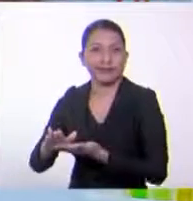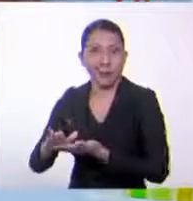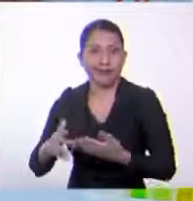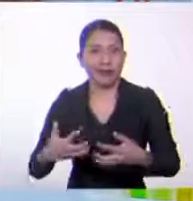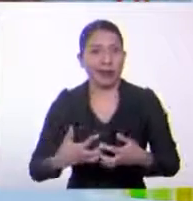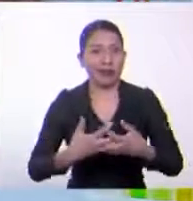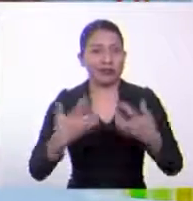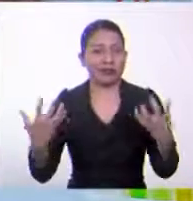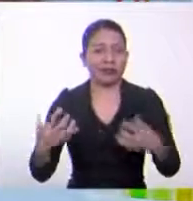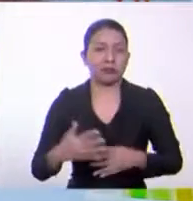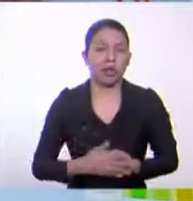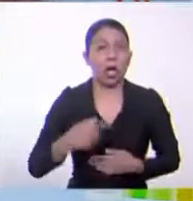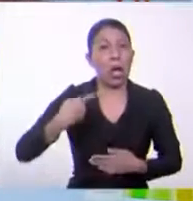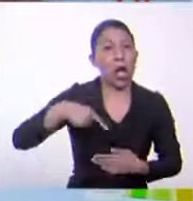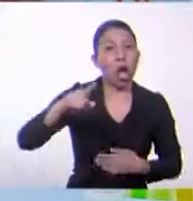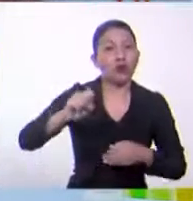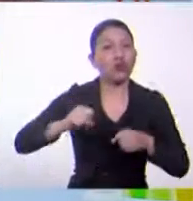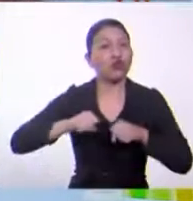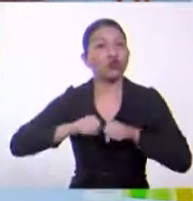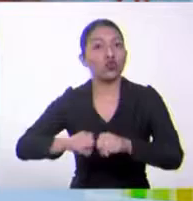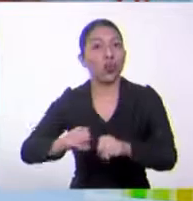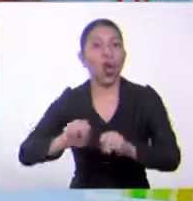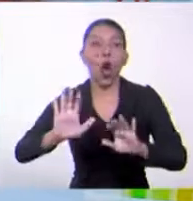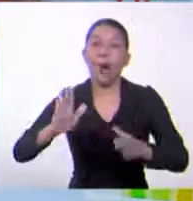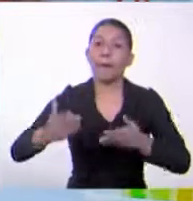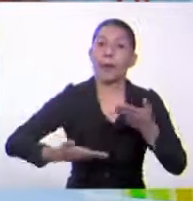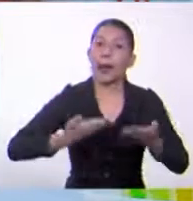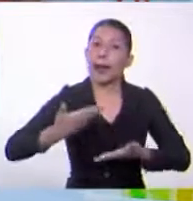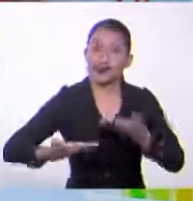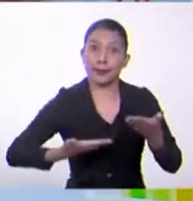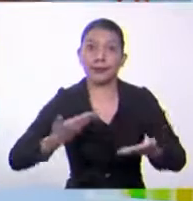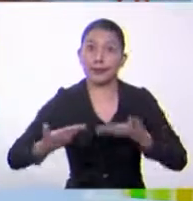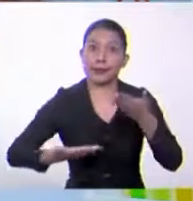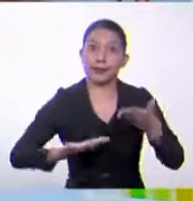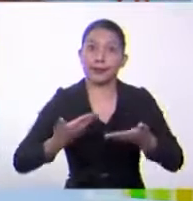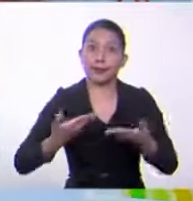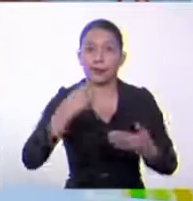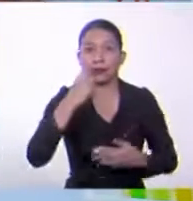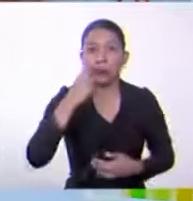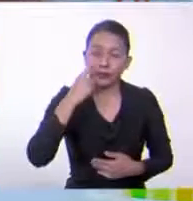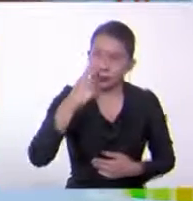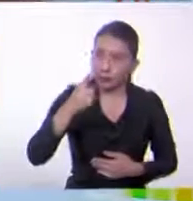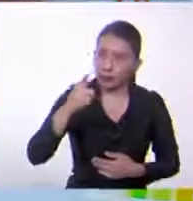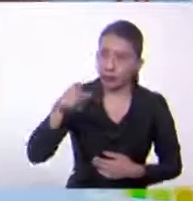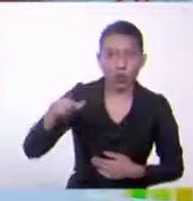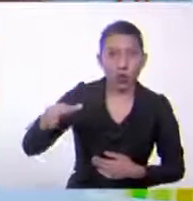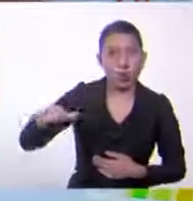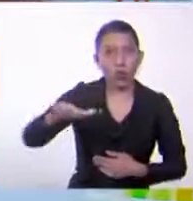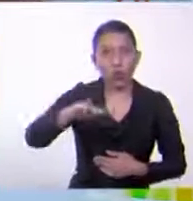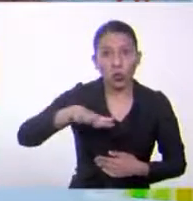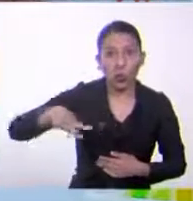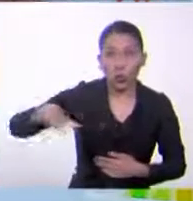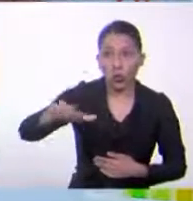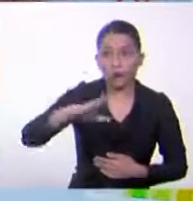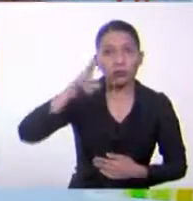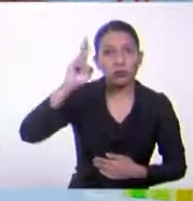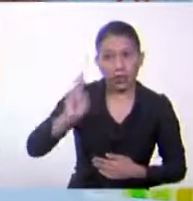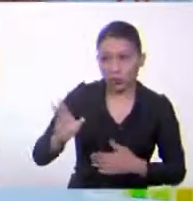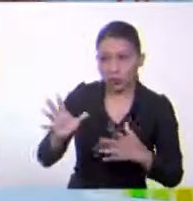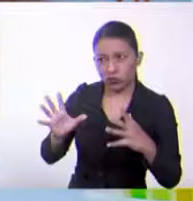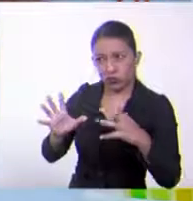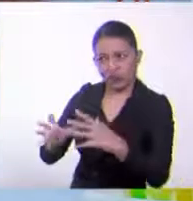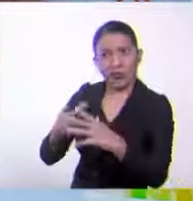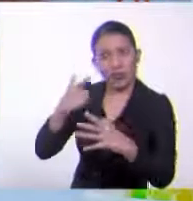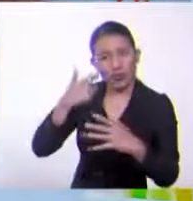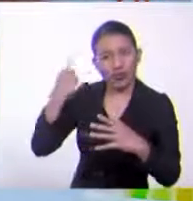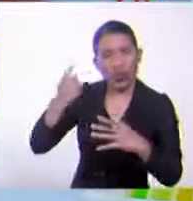También cuando vas al supermercado o al mercado, generalmente encuentras en los mismos espacios los productos